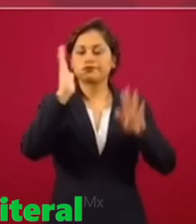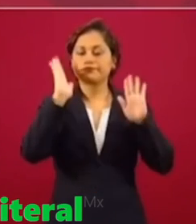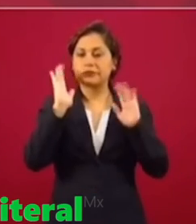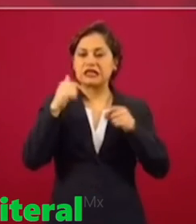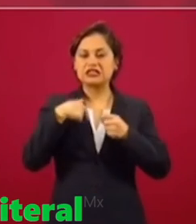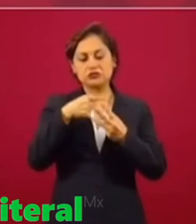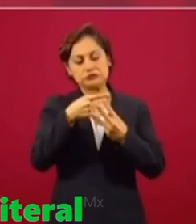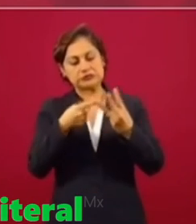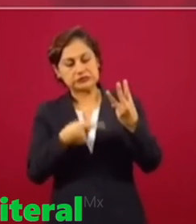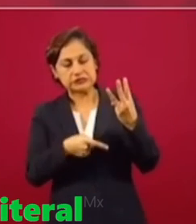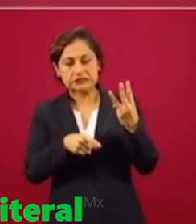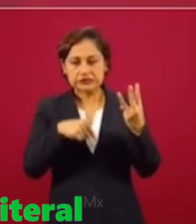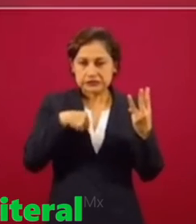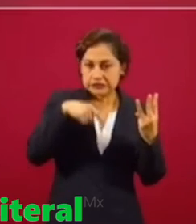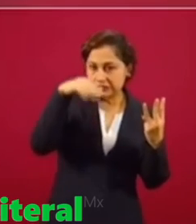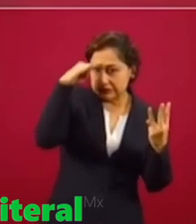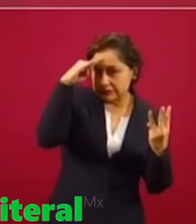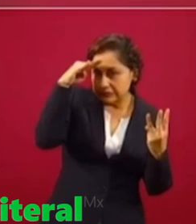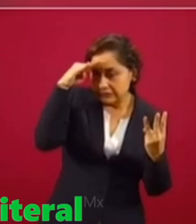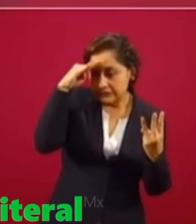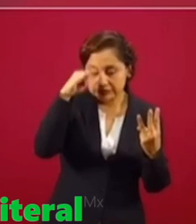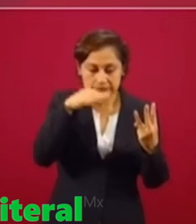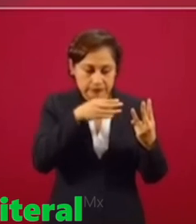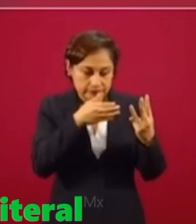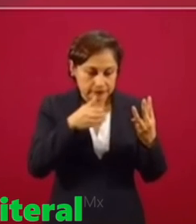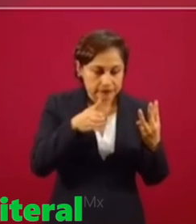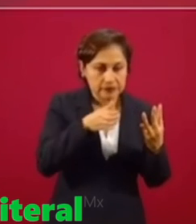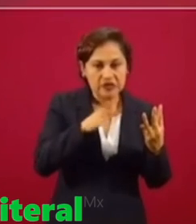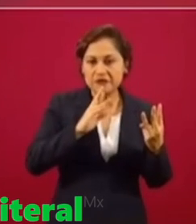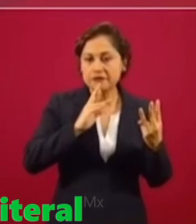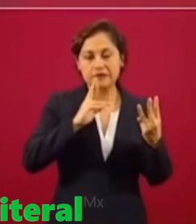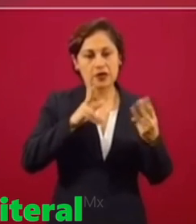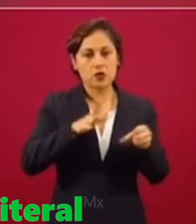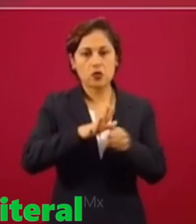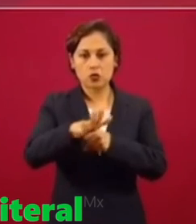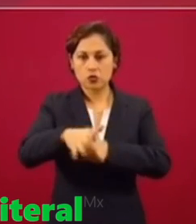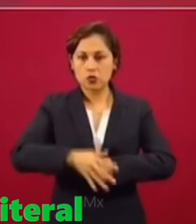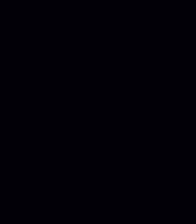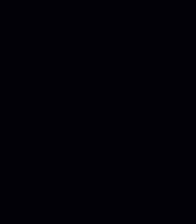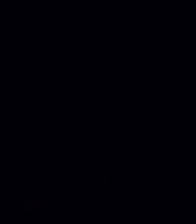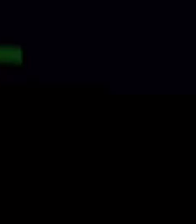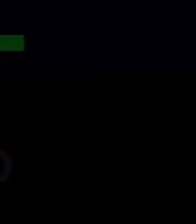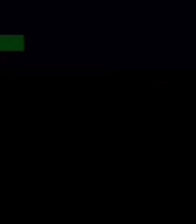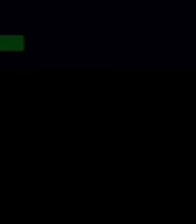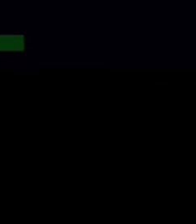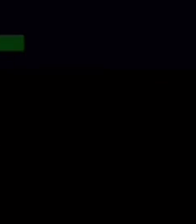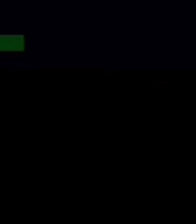viendo qué es lo más conveniente, pero sí voy a salir.